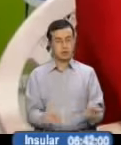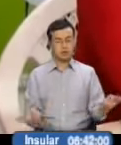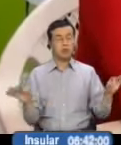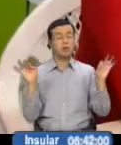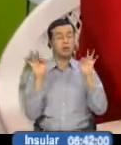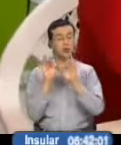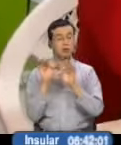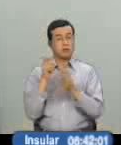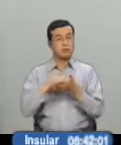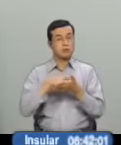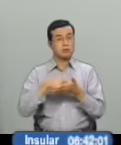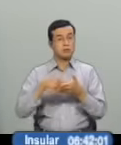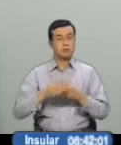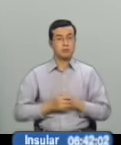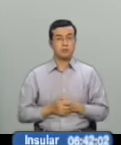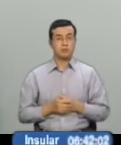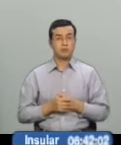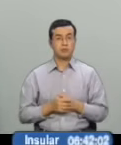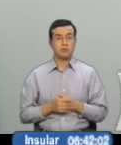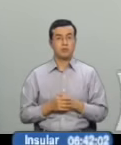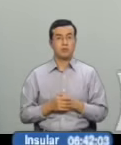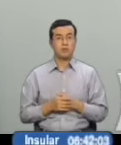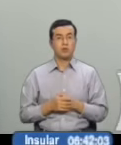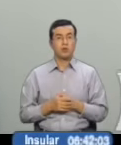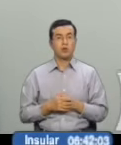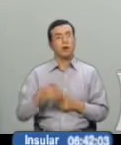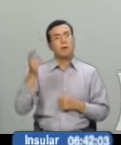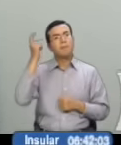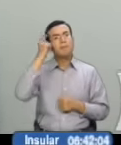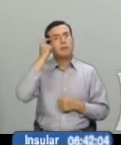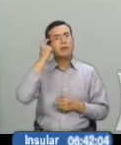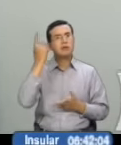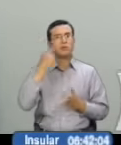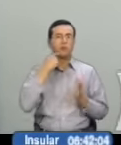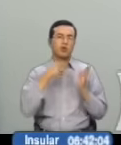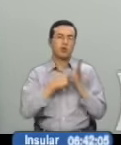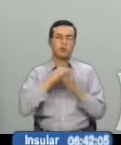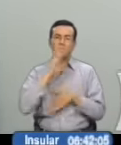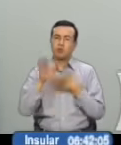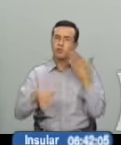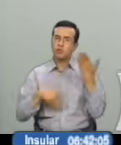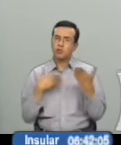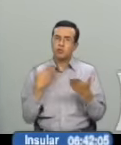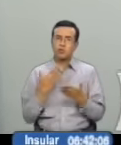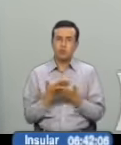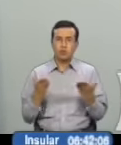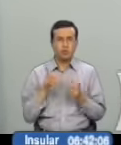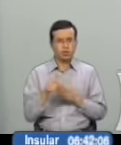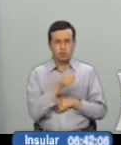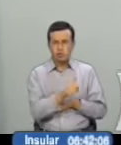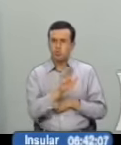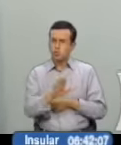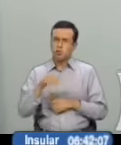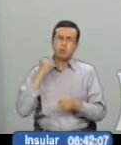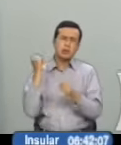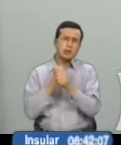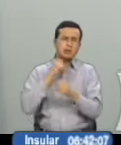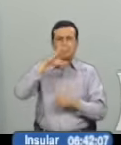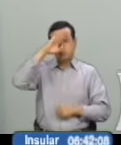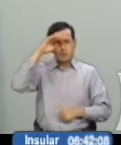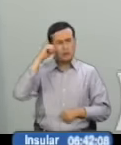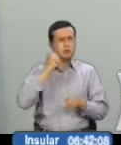importancia de esta firma. No es posible, no se puede concebir que todo lo que genera el pueblo con su sudor, con su